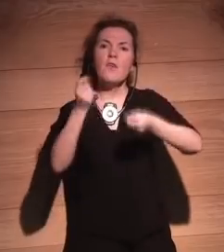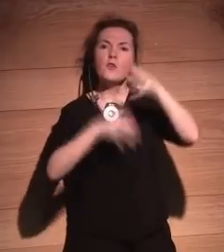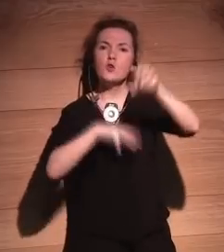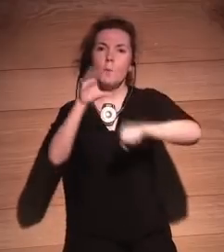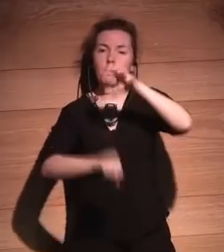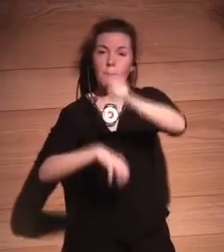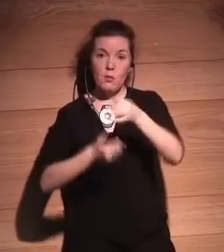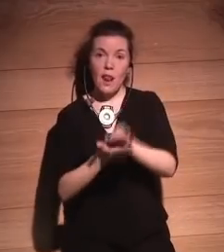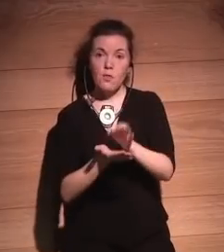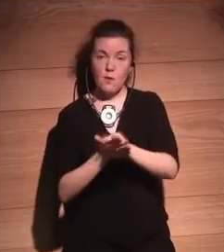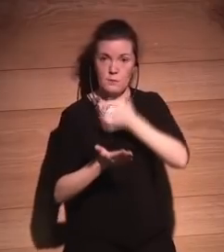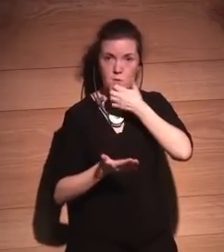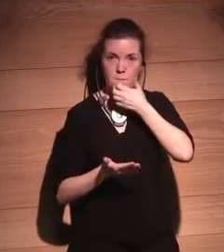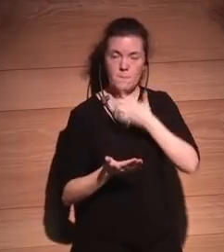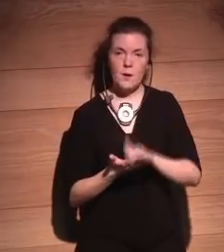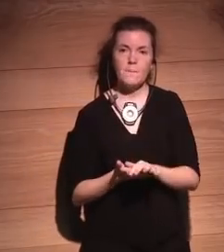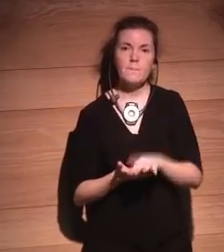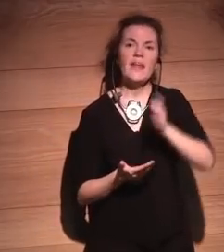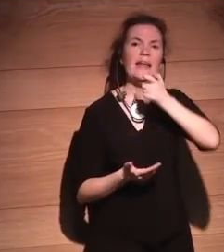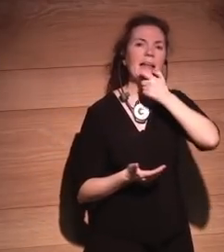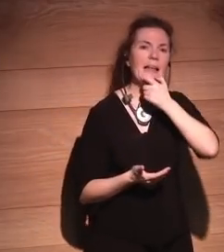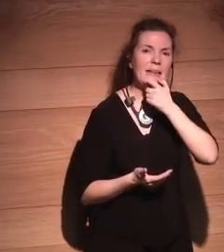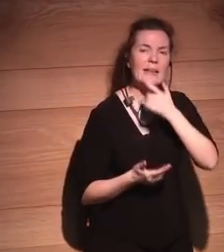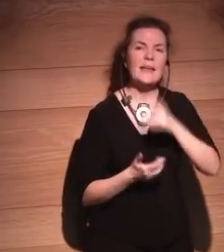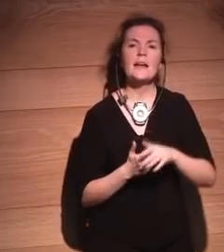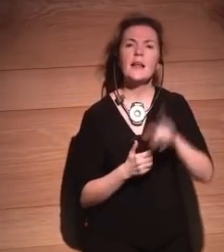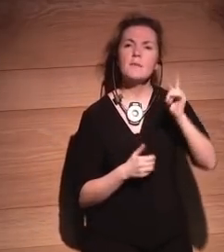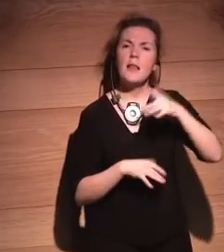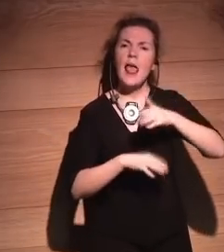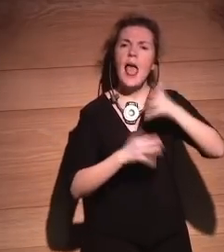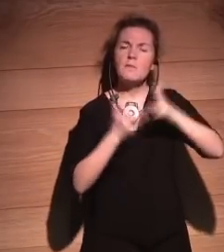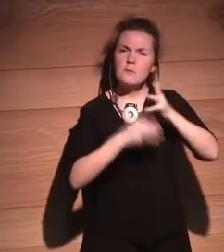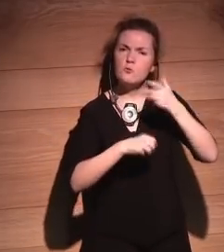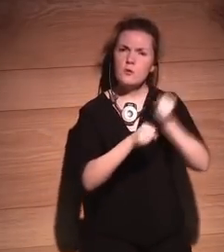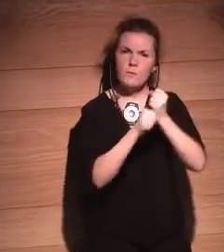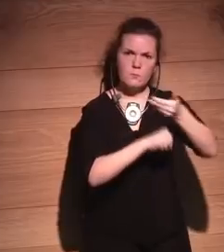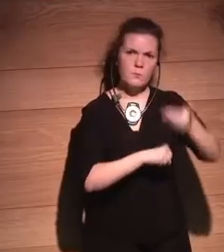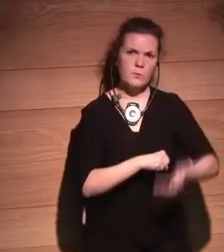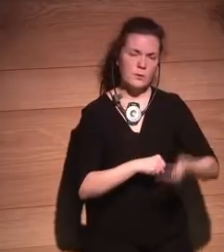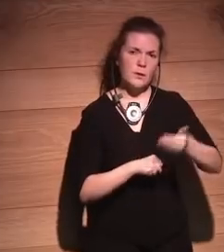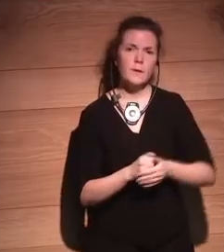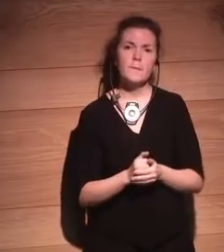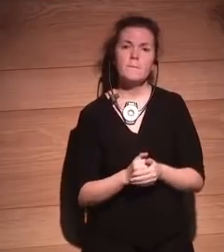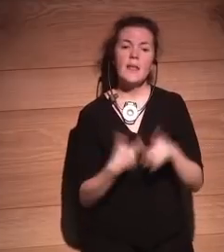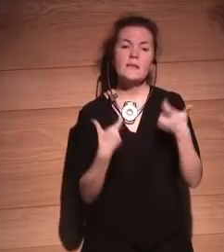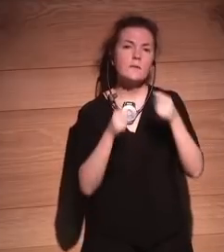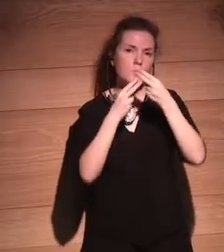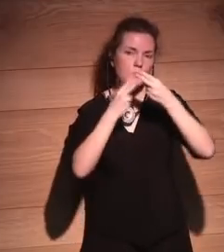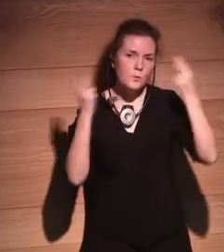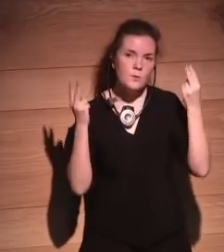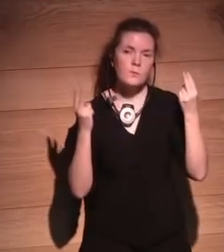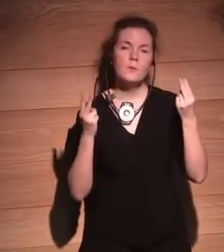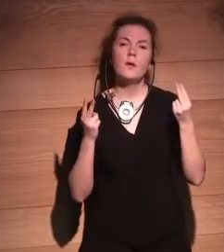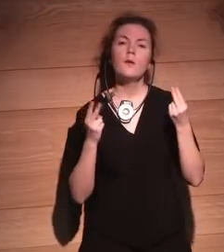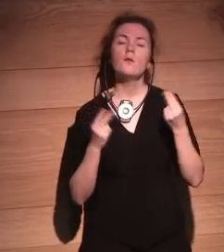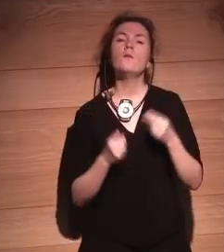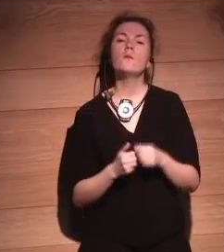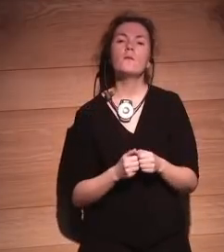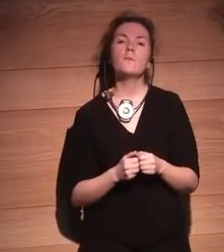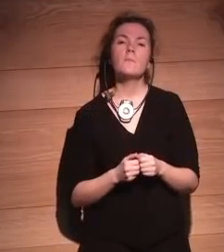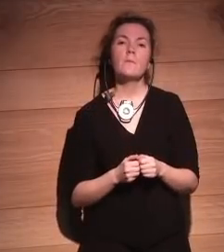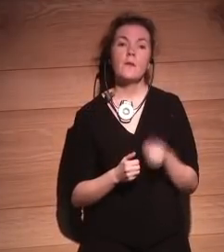en las ciudades. Y en Inglaterra el Bureau también está haciendo un trabajo muy importante en ese sentido. El sector público ha pasado